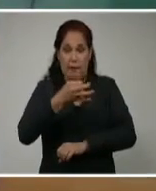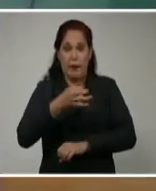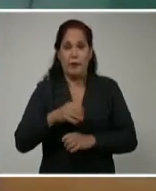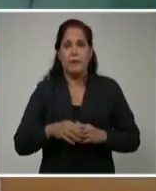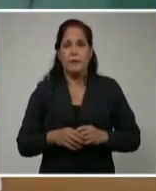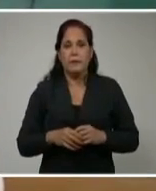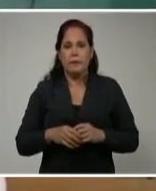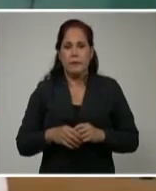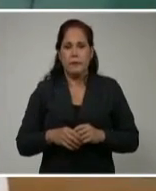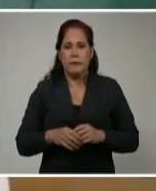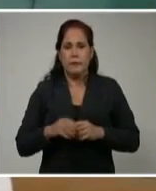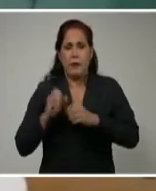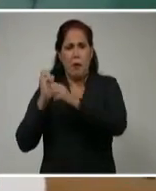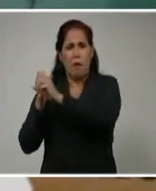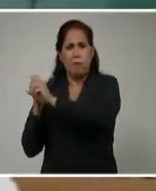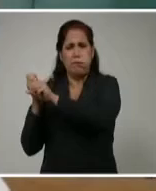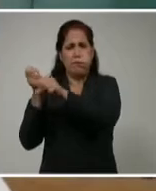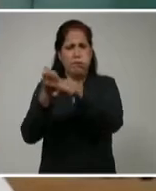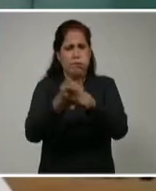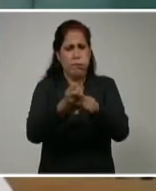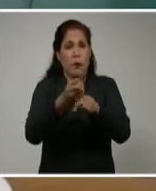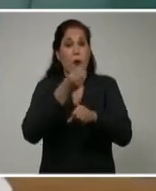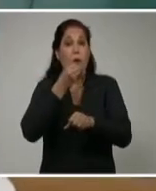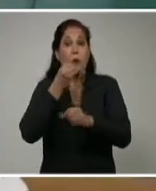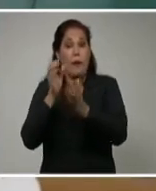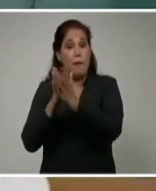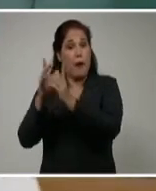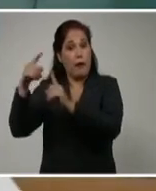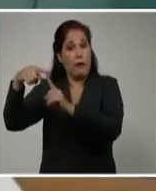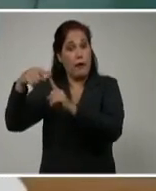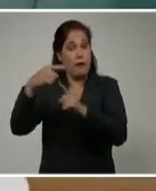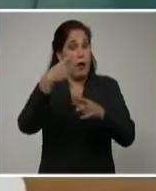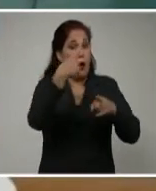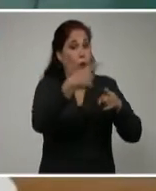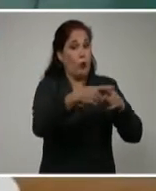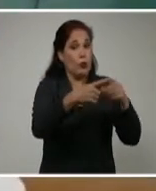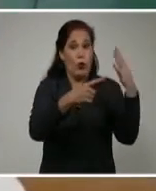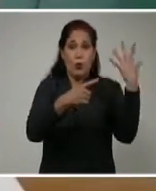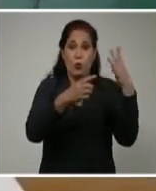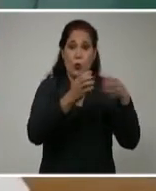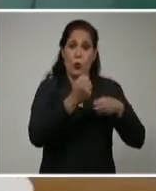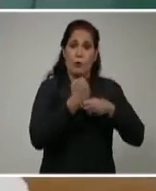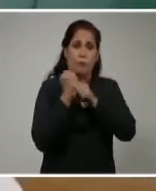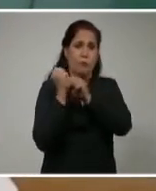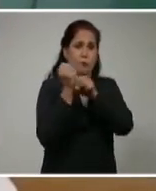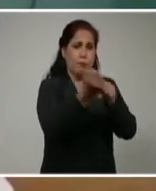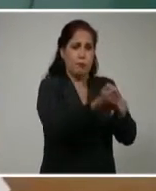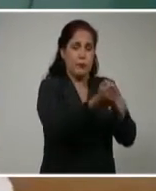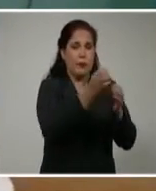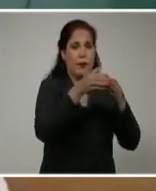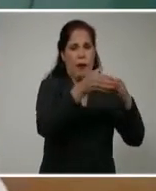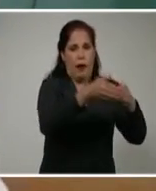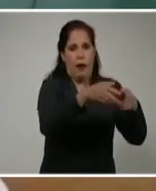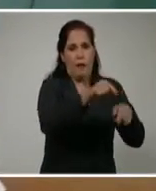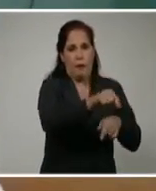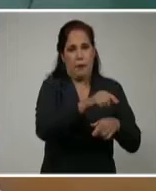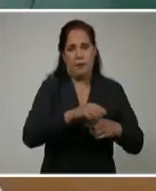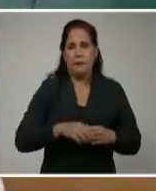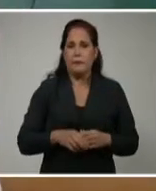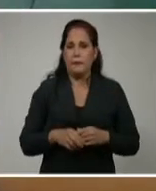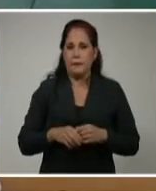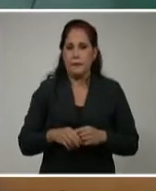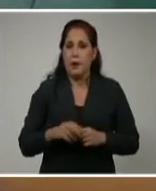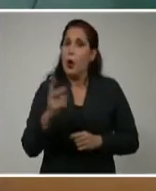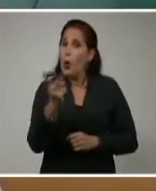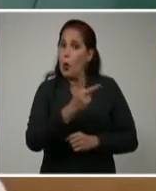Vicentenza estará tirando la serpentina por el conjunto de Matanzas. El zurdo Leandro Martínez lo hará en representación de los Alazanes.